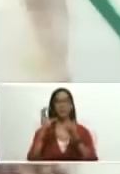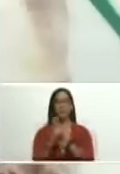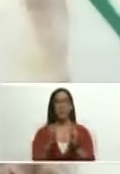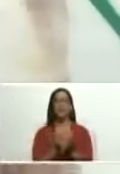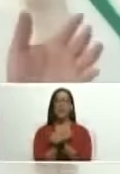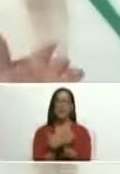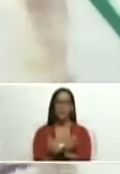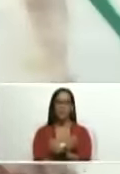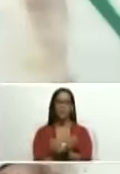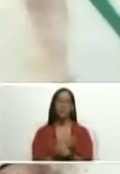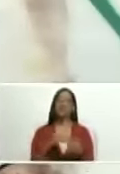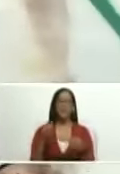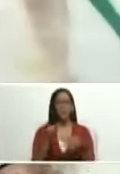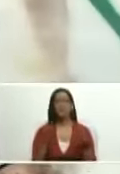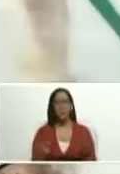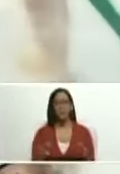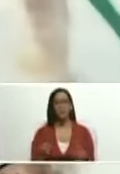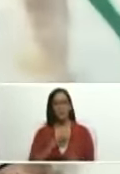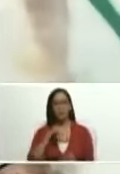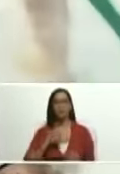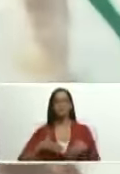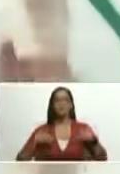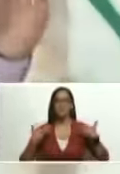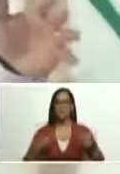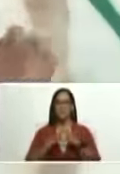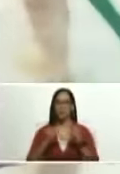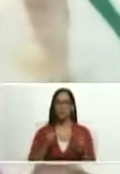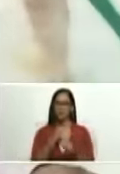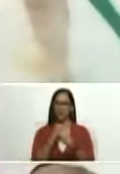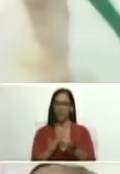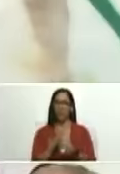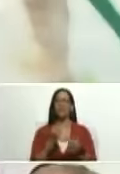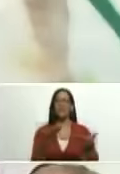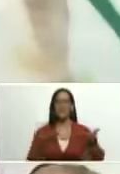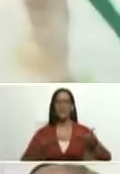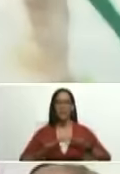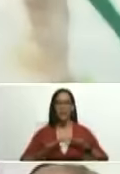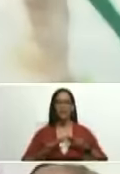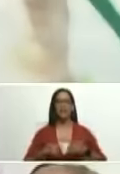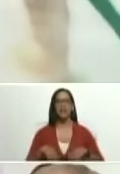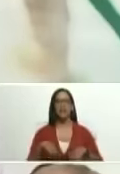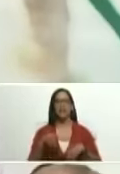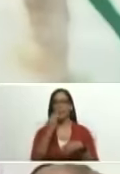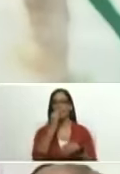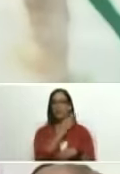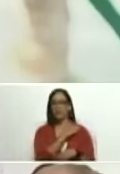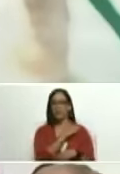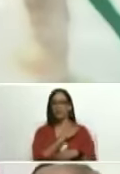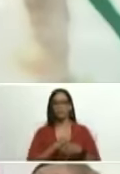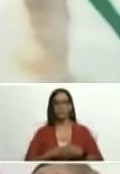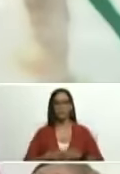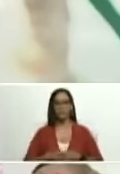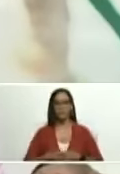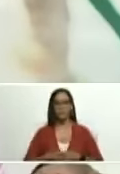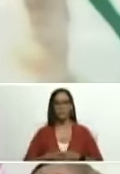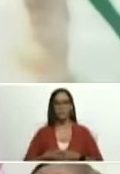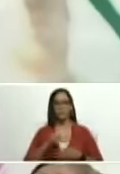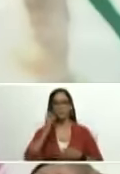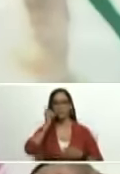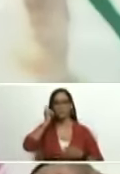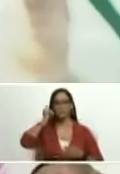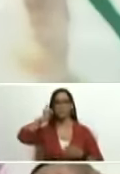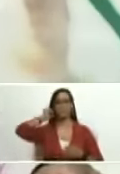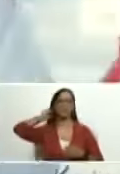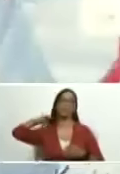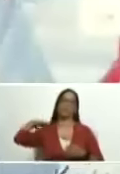el amor, que es definitivamente lo que nos ha inspirado todas estas obras, siguiendo el legado del general Jorge Luis García Carneiro, presidente. Mucho de lo